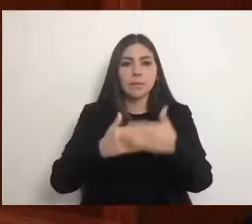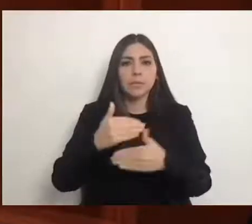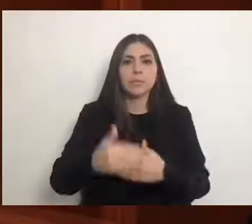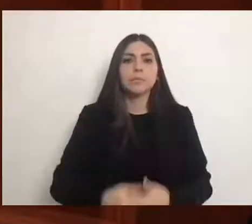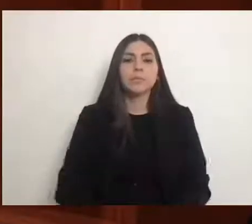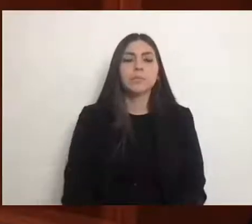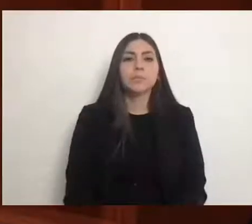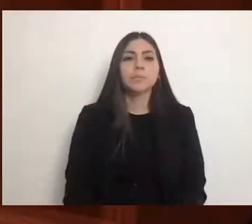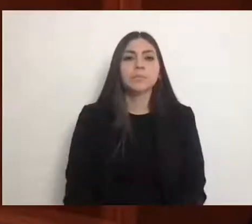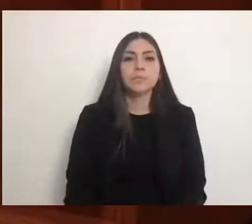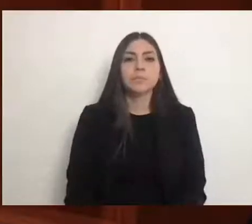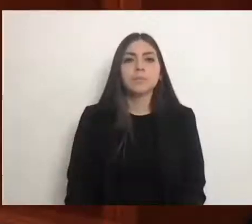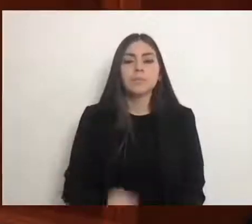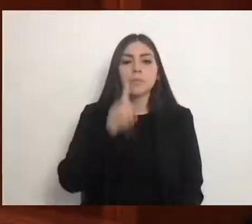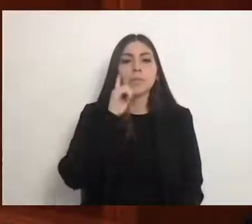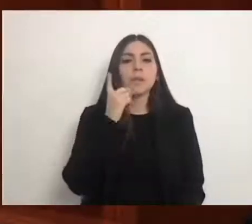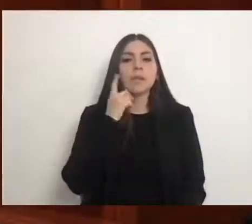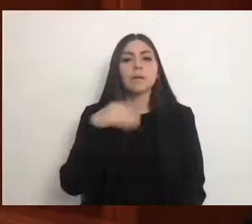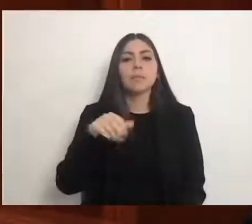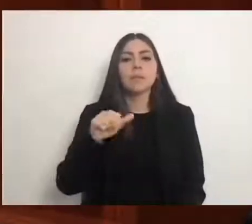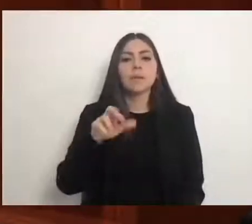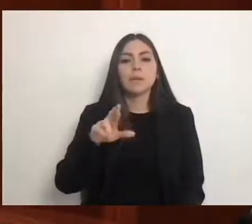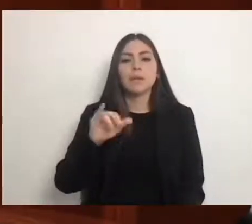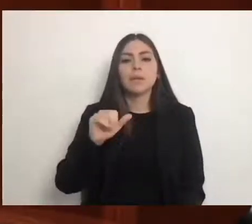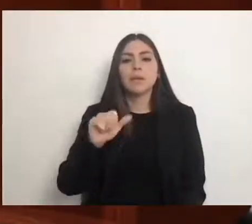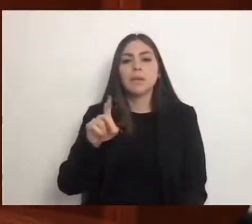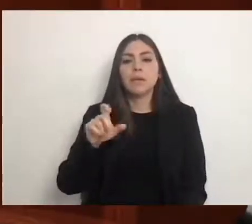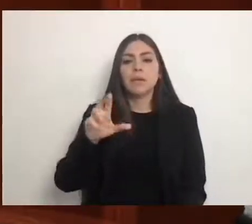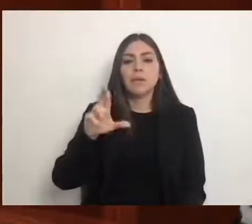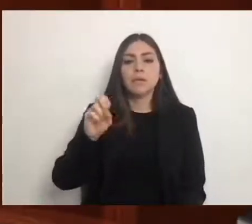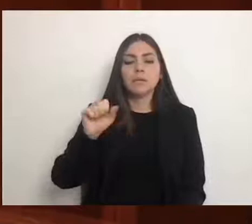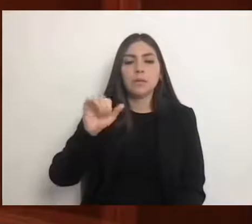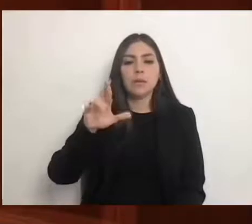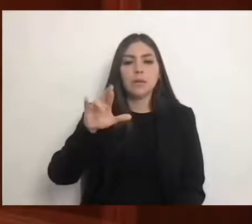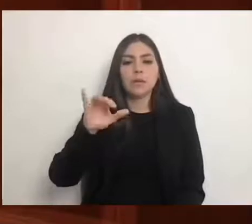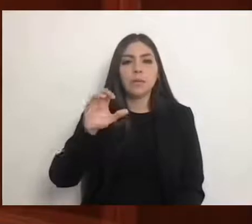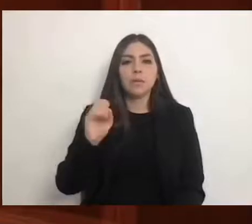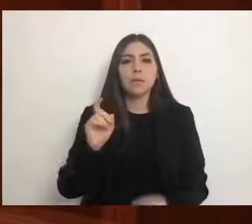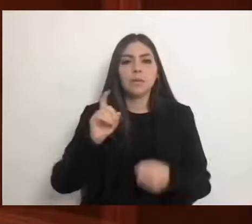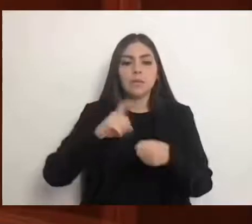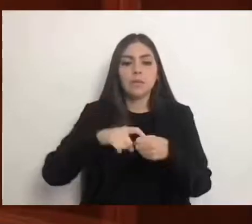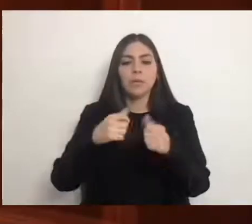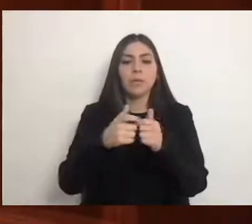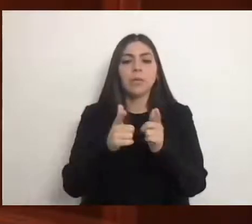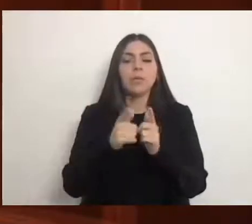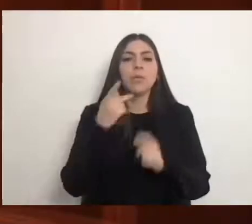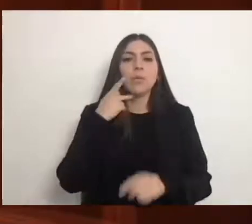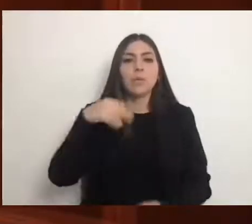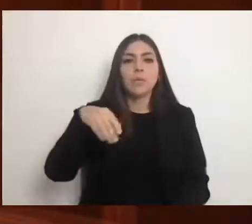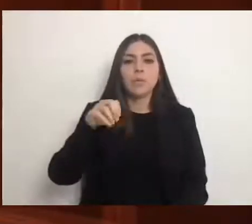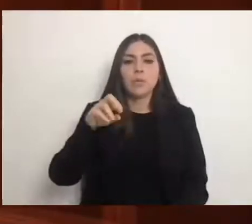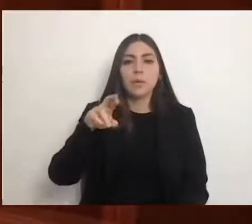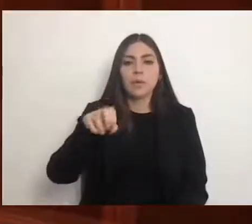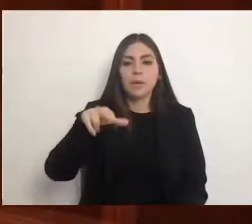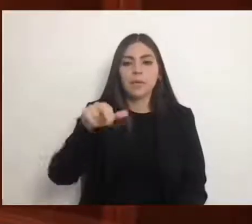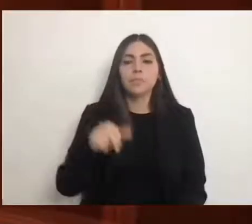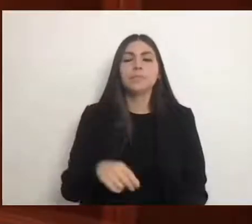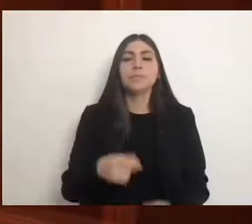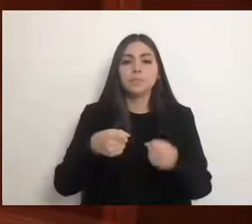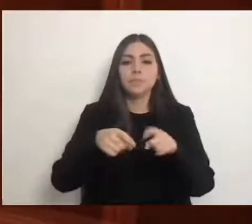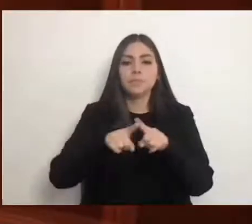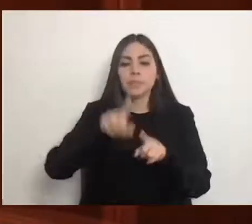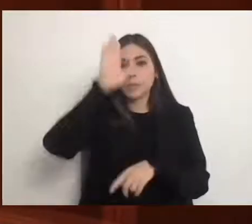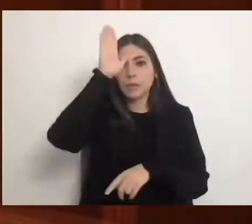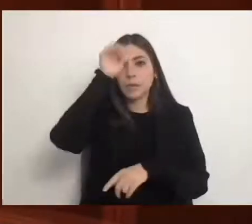Diputada María del Rosario Elizalde Vázquez, integrante del Grupo Parlamentario de Morena, de conformidad con lo establecido en